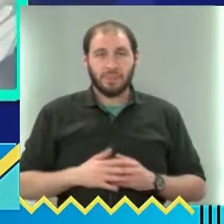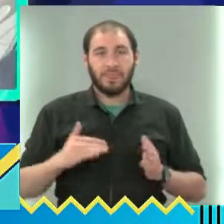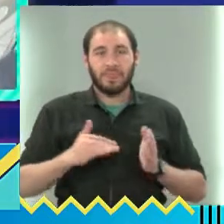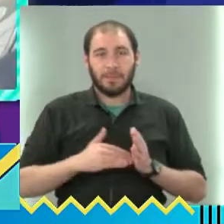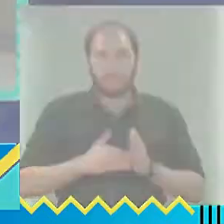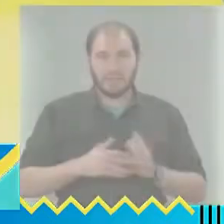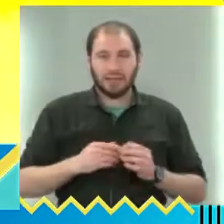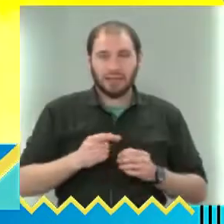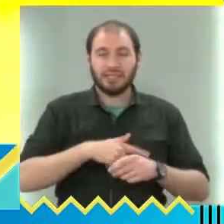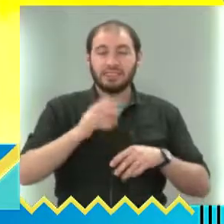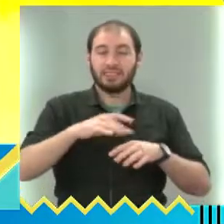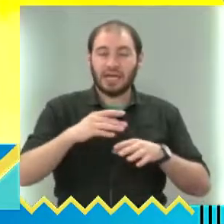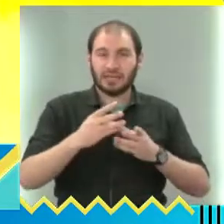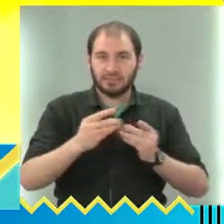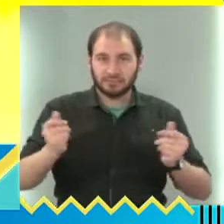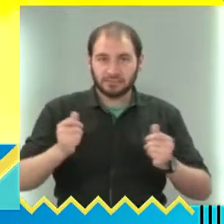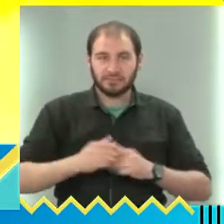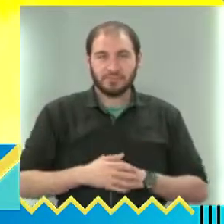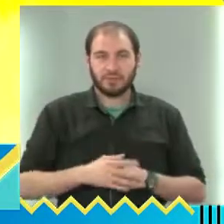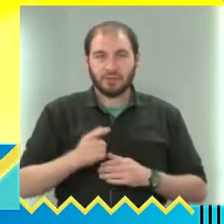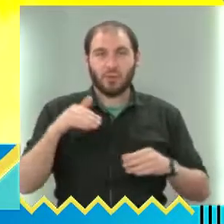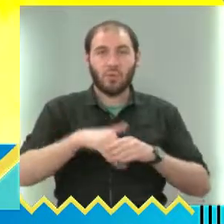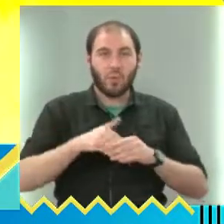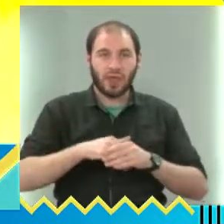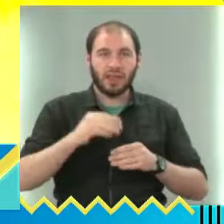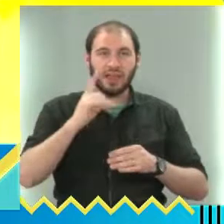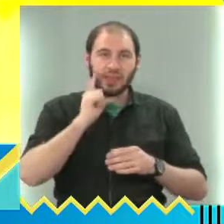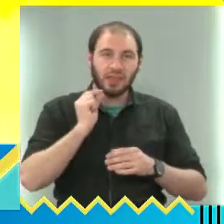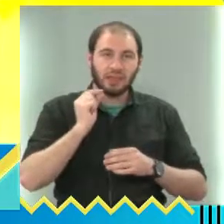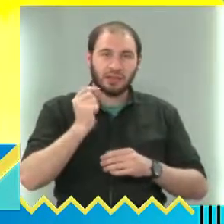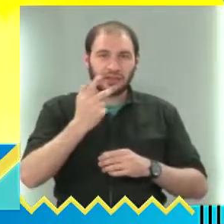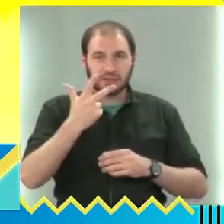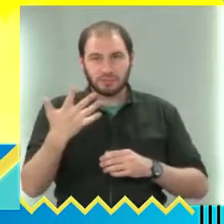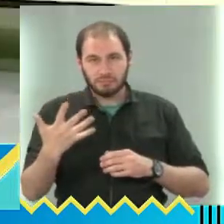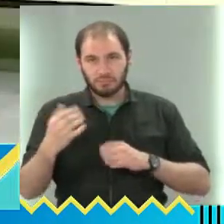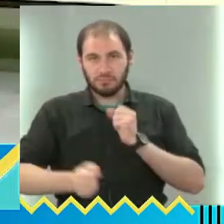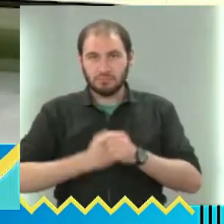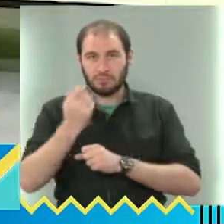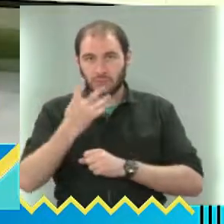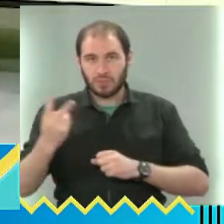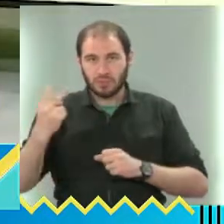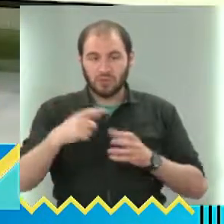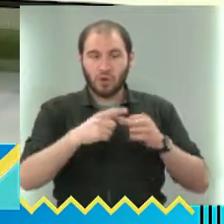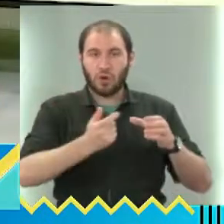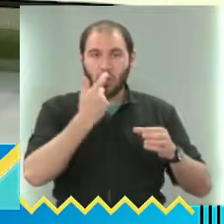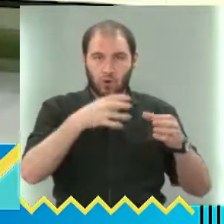Dependiendo del anticoagulante que usamos, lo podemos almacenar entre 35 y 42 días los glóbulos